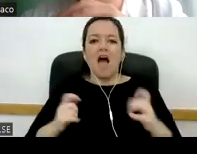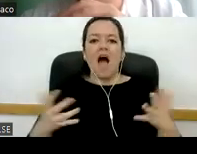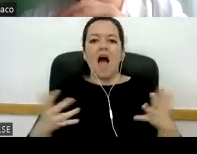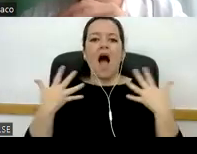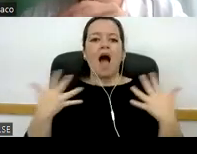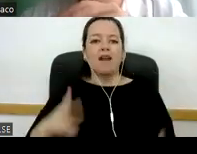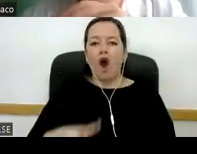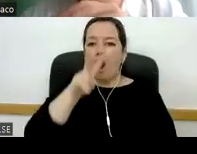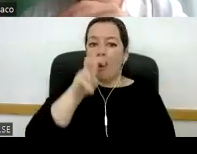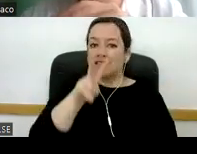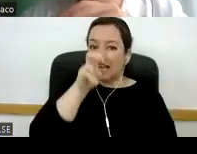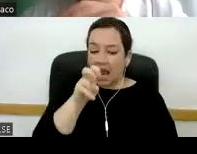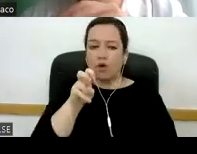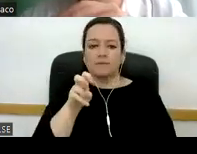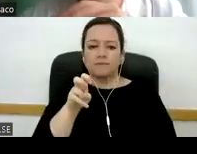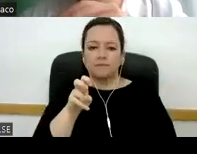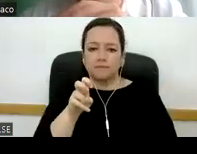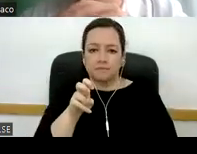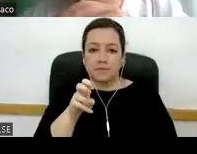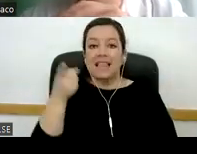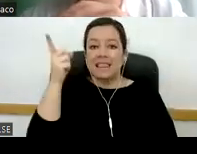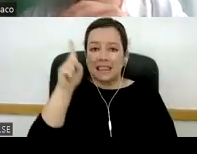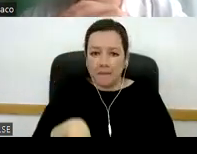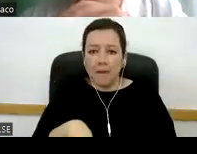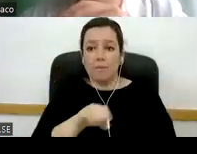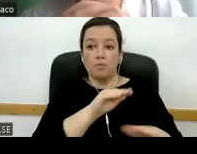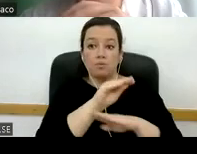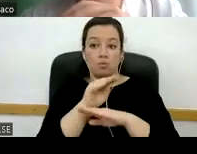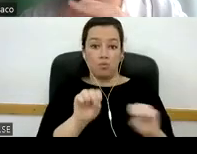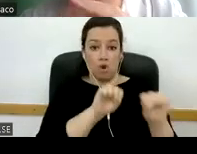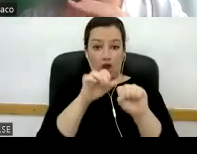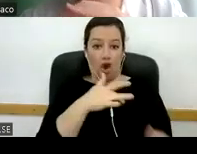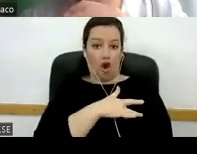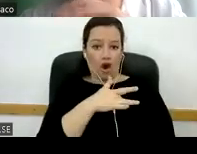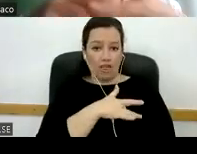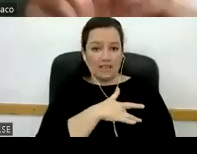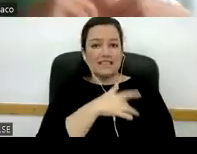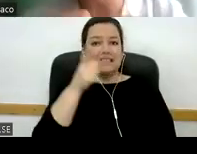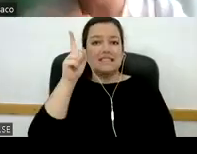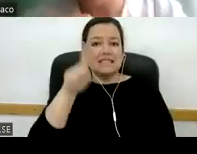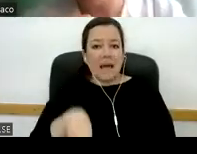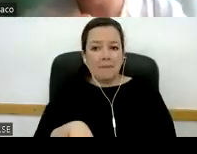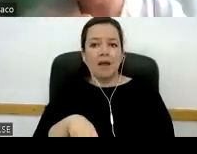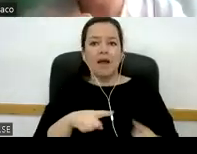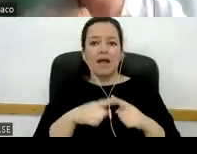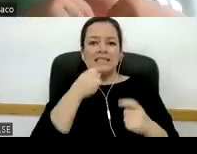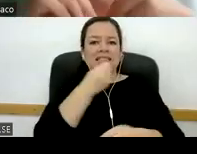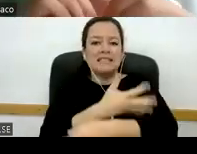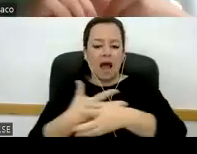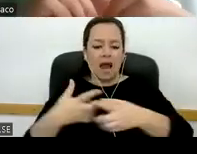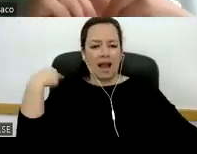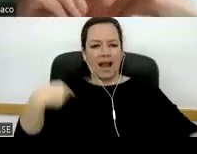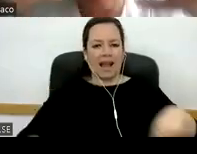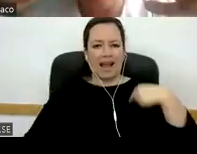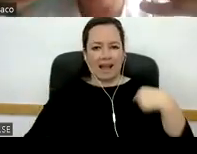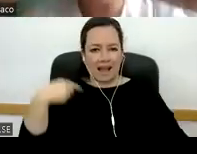vida. Y al proteger el corazón también hablamos del propio riego sanguíneo, es decir, hablamos